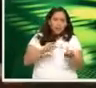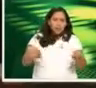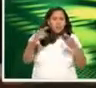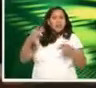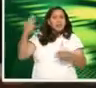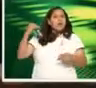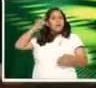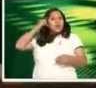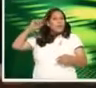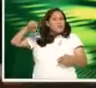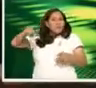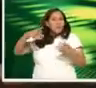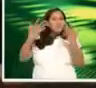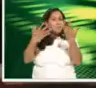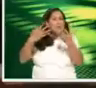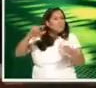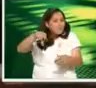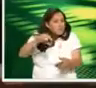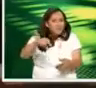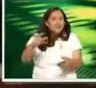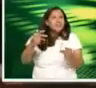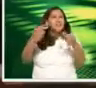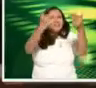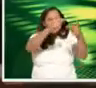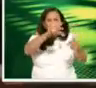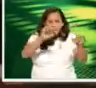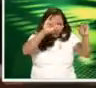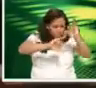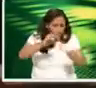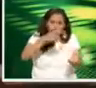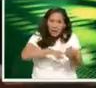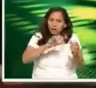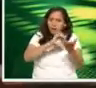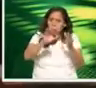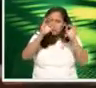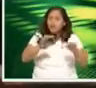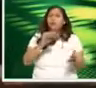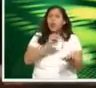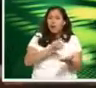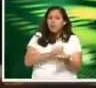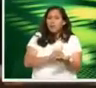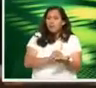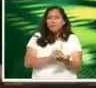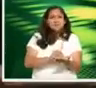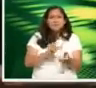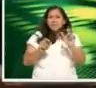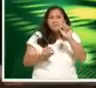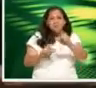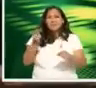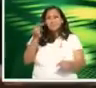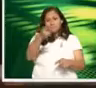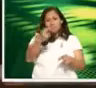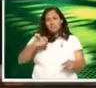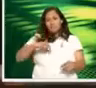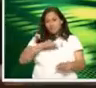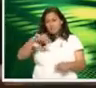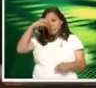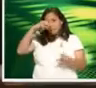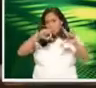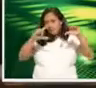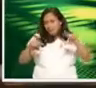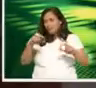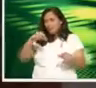original. Artesanal, ¿no? Sí, la fórmula auténtica. ¿No? Creo que somos particularmente afortunados en y este en México,